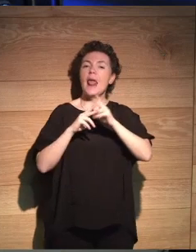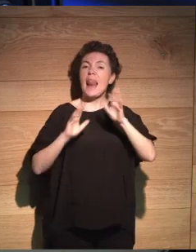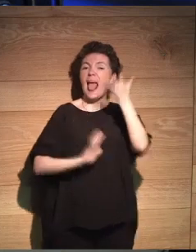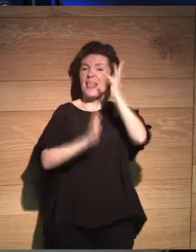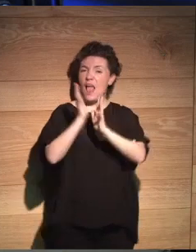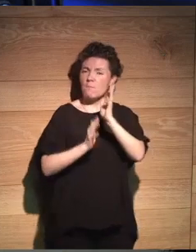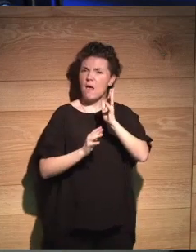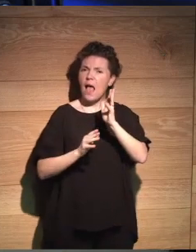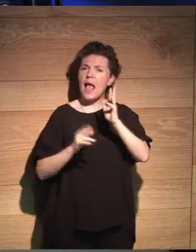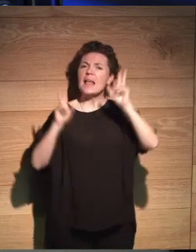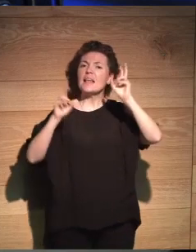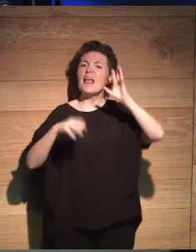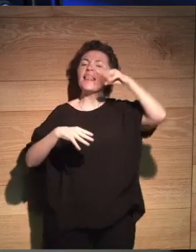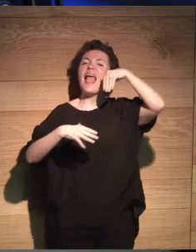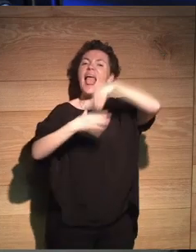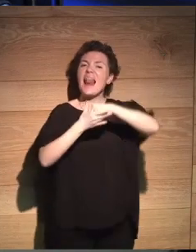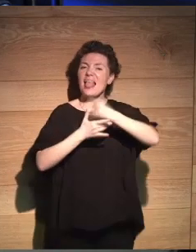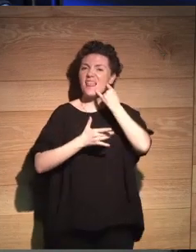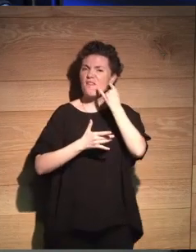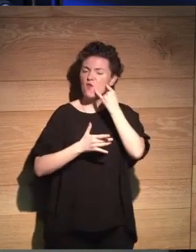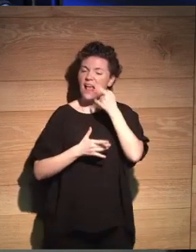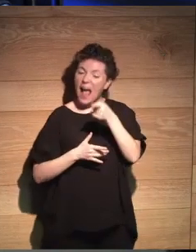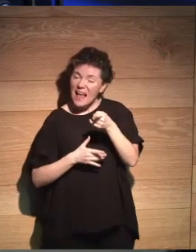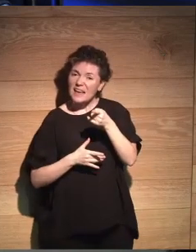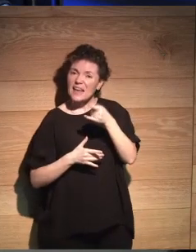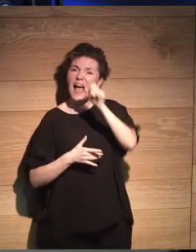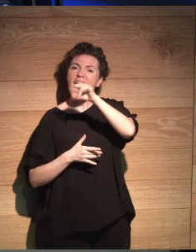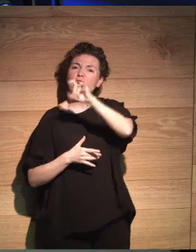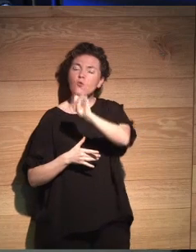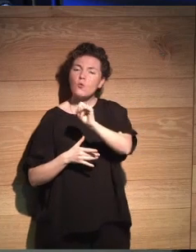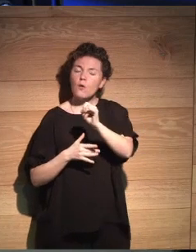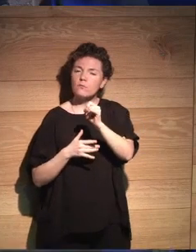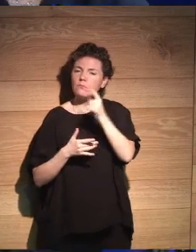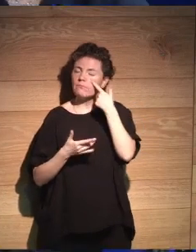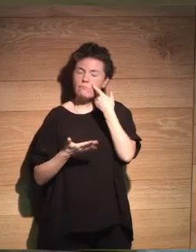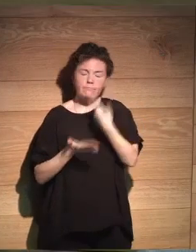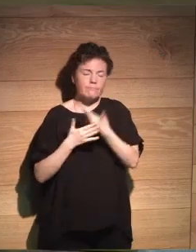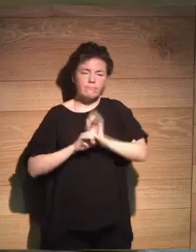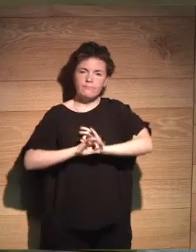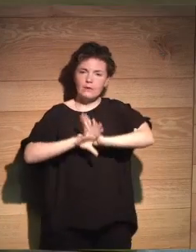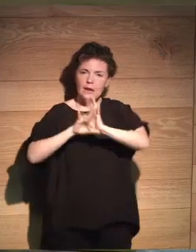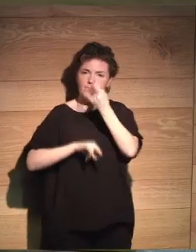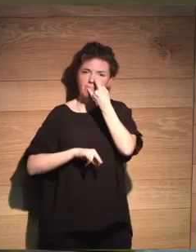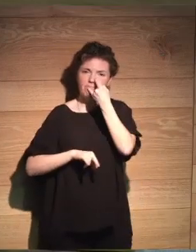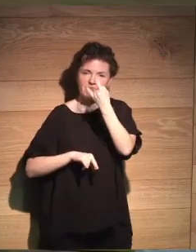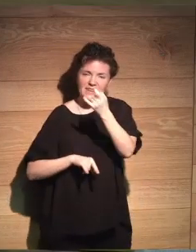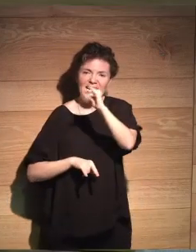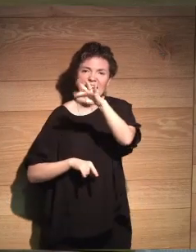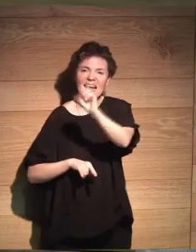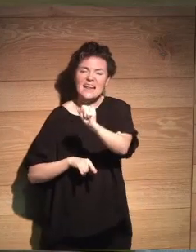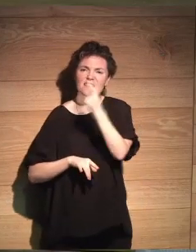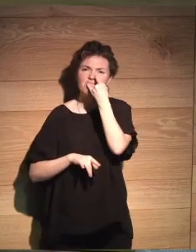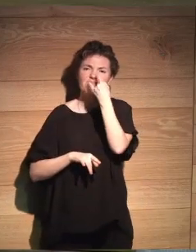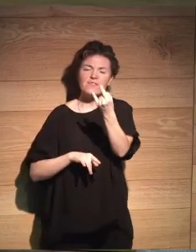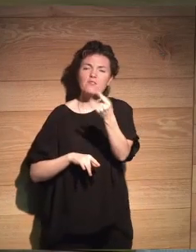Arturo, digamos, dibuja su flechazo por Ilsa, y es un flechazo